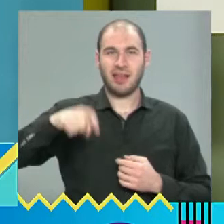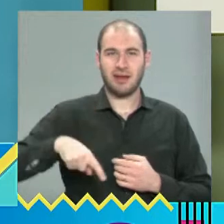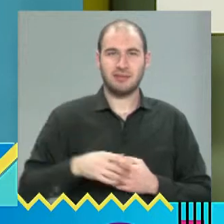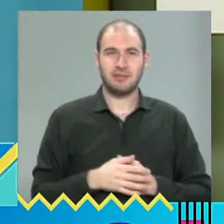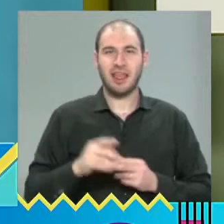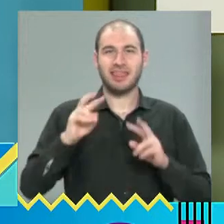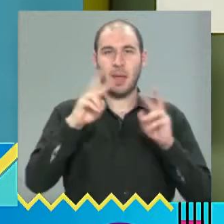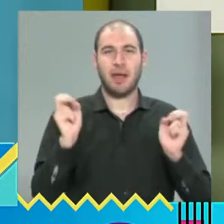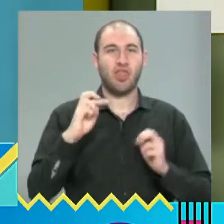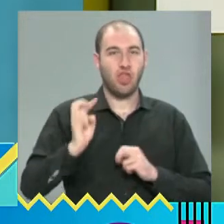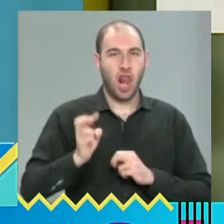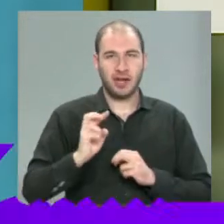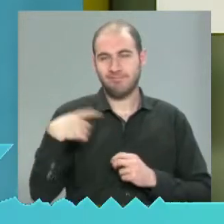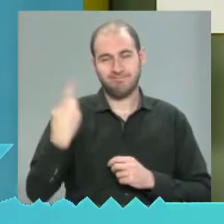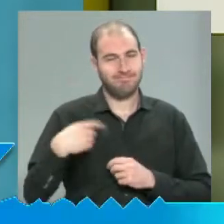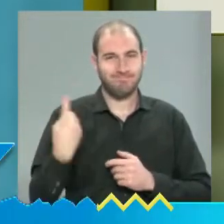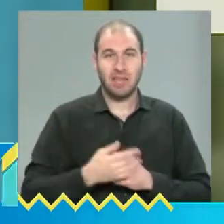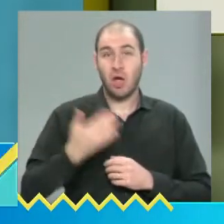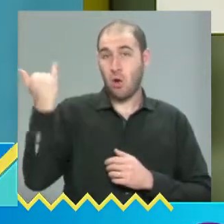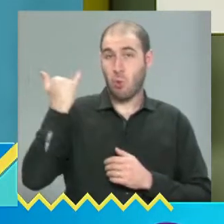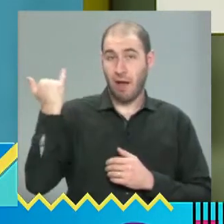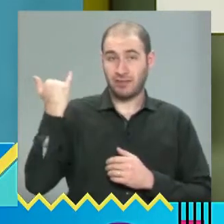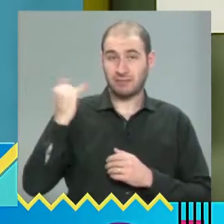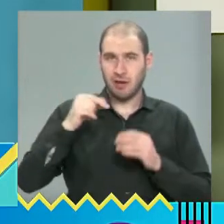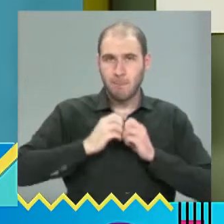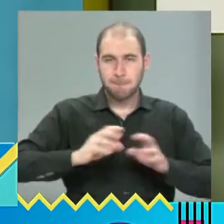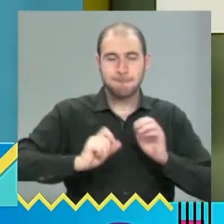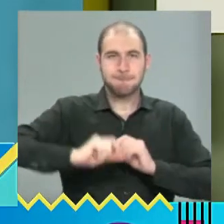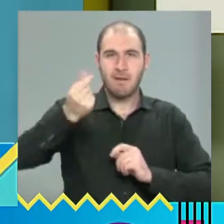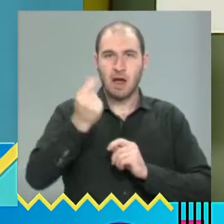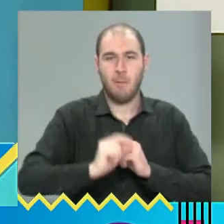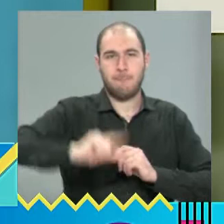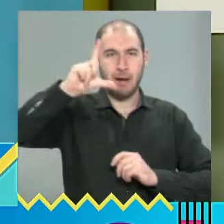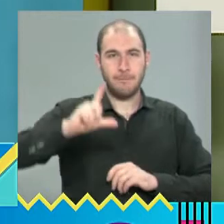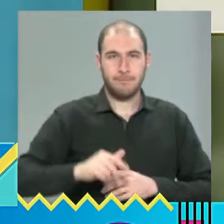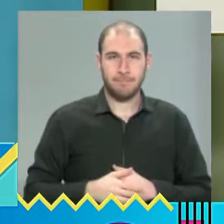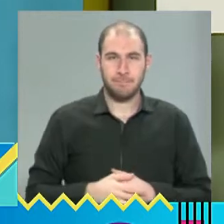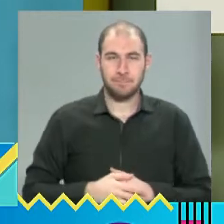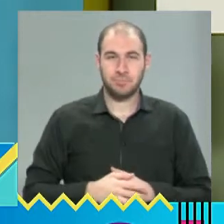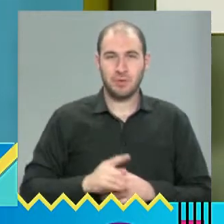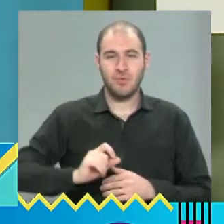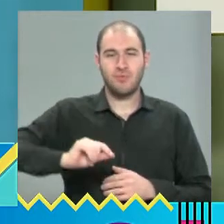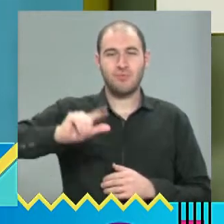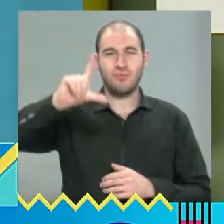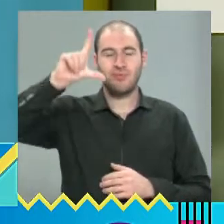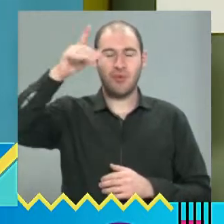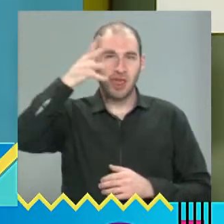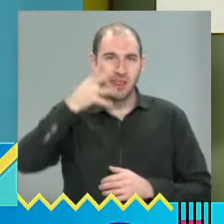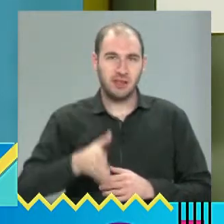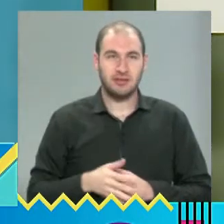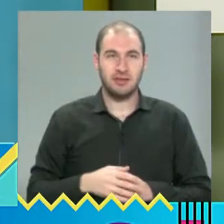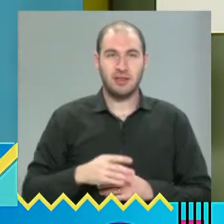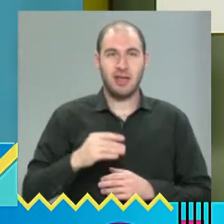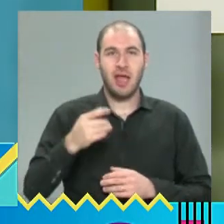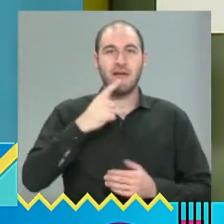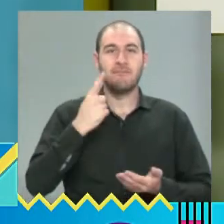Argentina, el dólar, siempre presente. A partir del jueves pasado se disparó en sus números, ¿sí? Subió bastante.